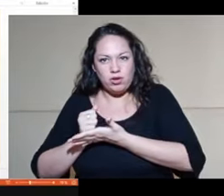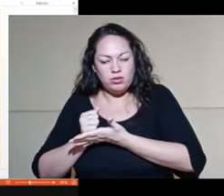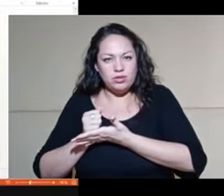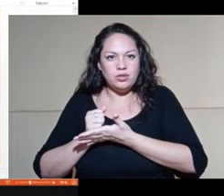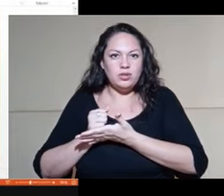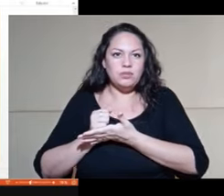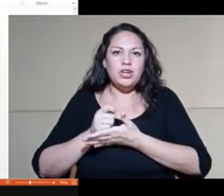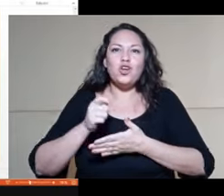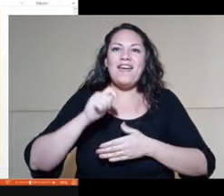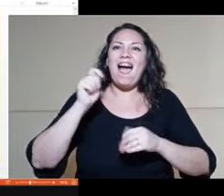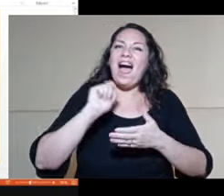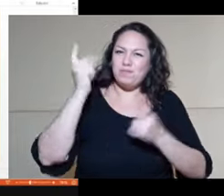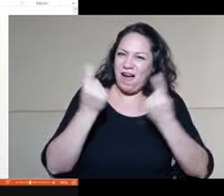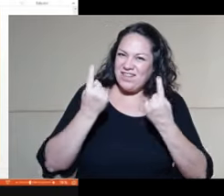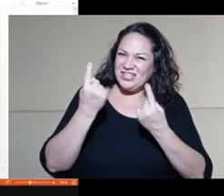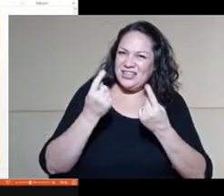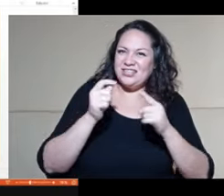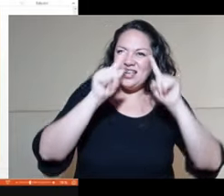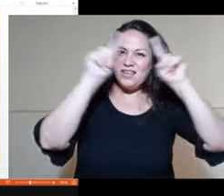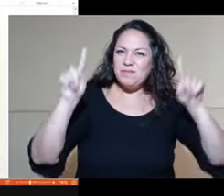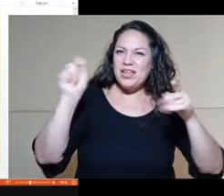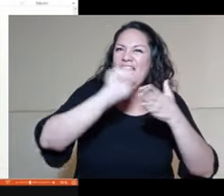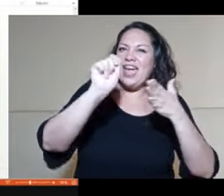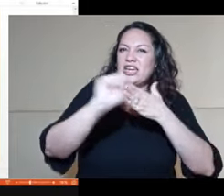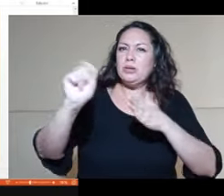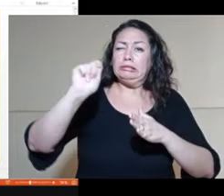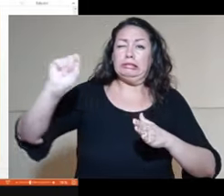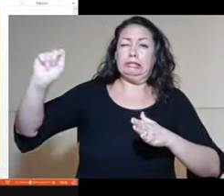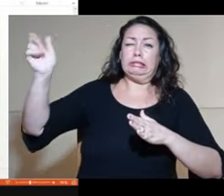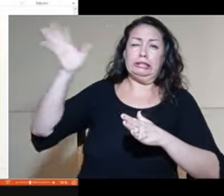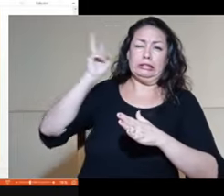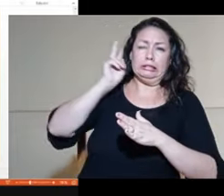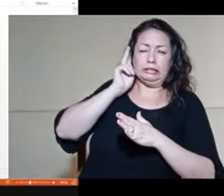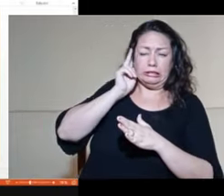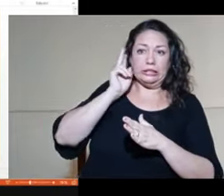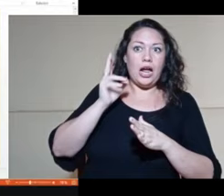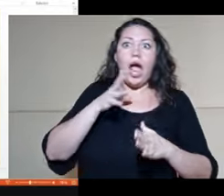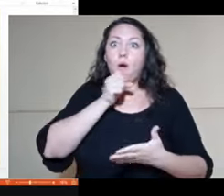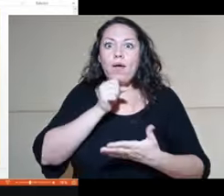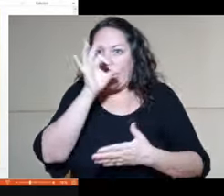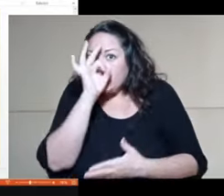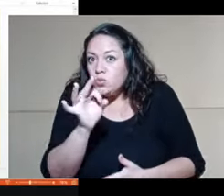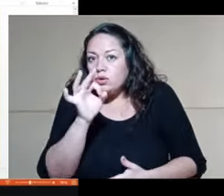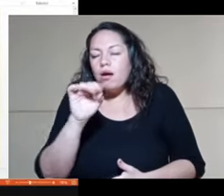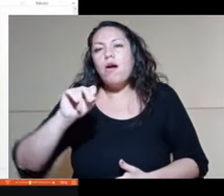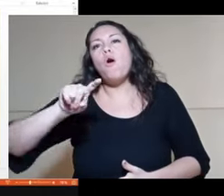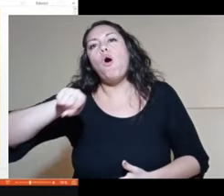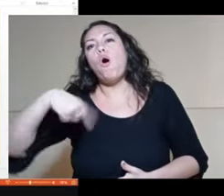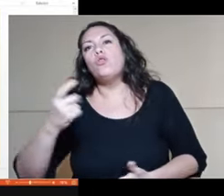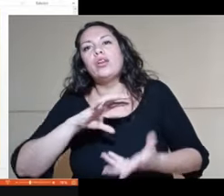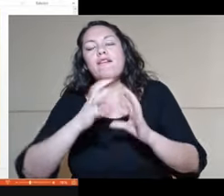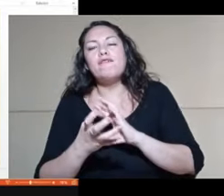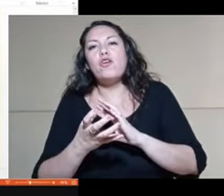los receptores. Cuando vieron que hacen así con la tiza en el pizarrón y uno se pone loco, hay gente que no lo soporta. O,